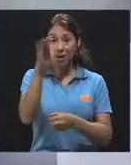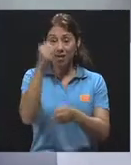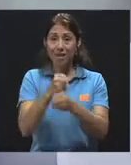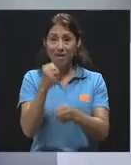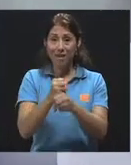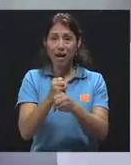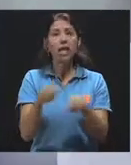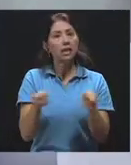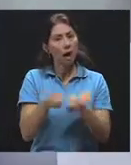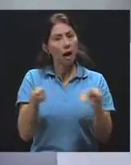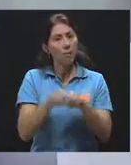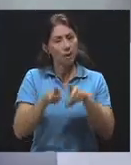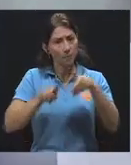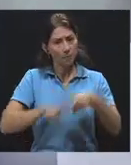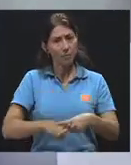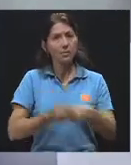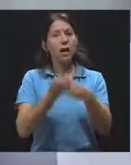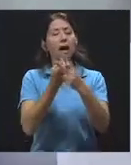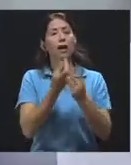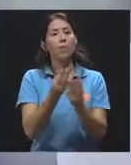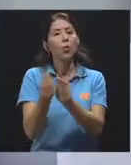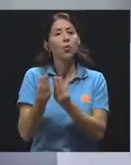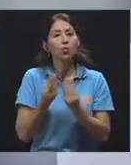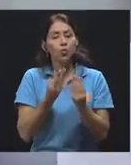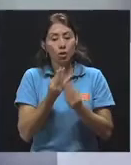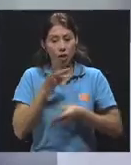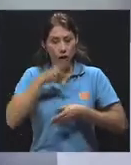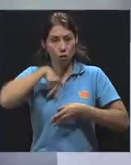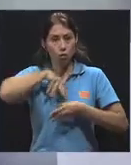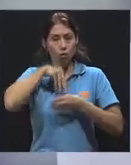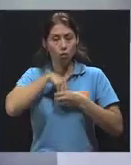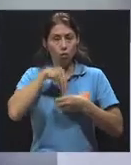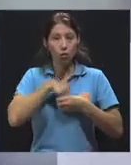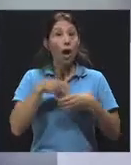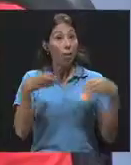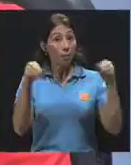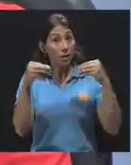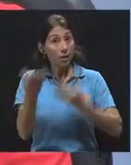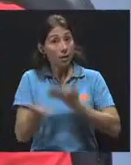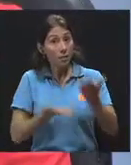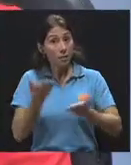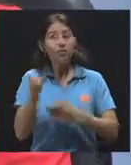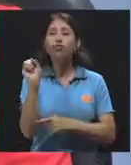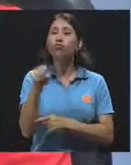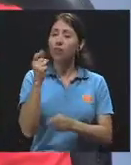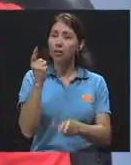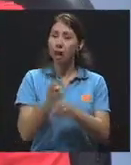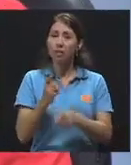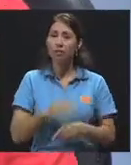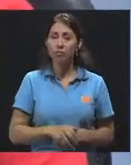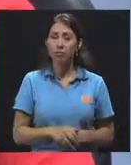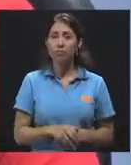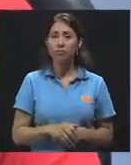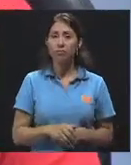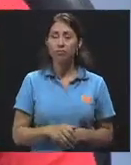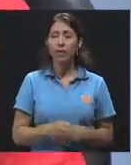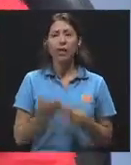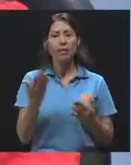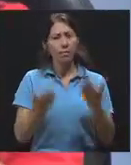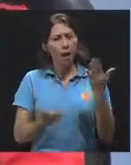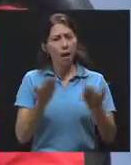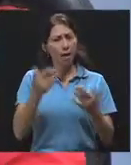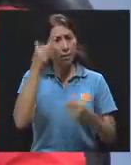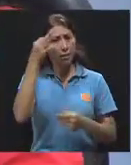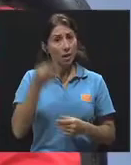para colocarlo, sino también empezar a producir internamente para generar empleo. Vender servicios, por exacto, supuesto. Exacto, estamos en esa tal vez